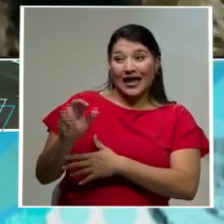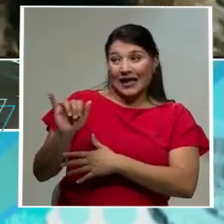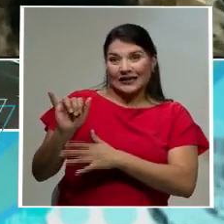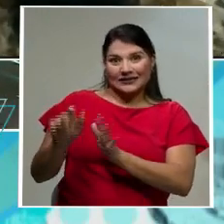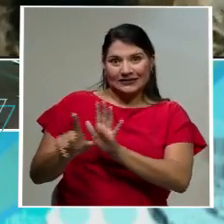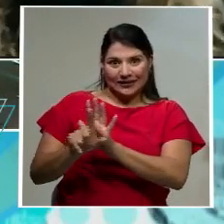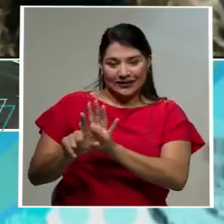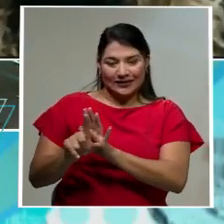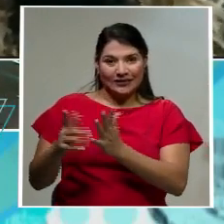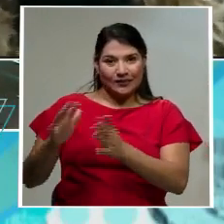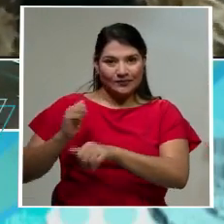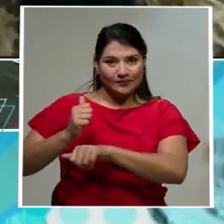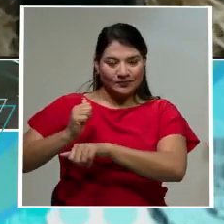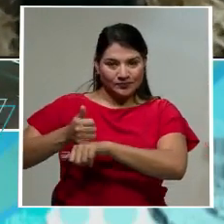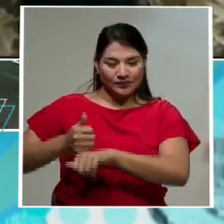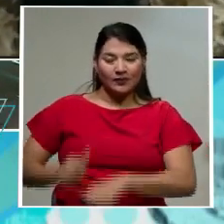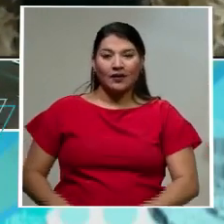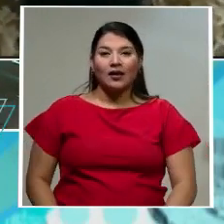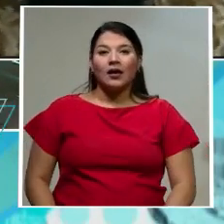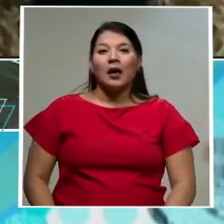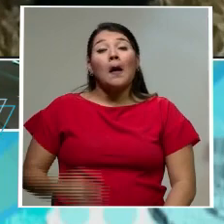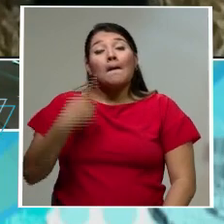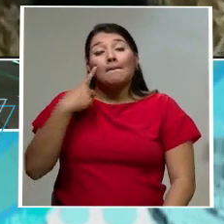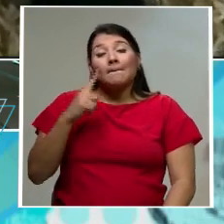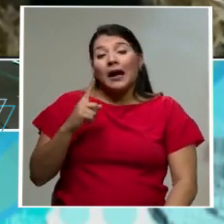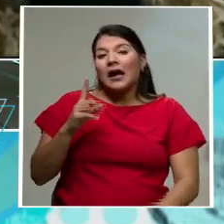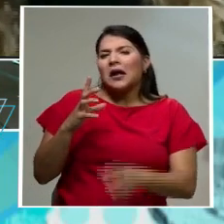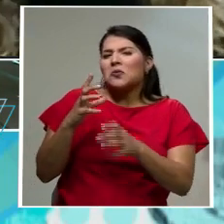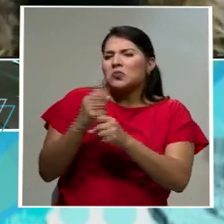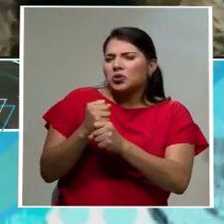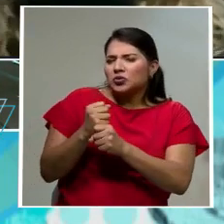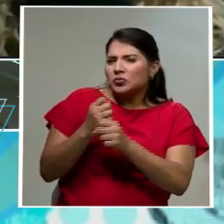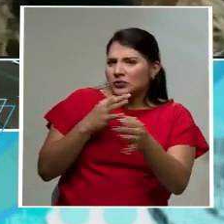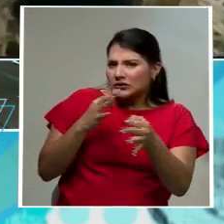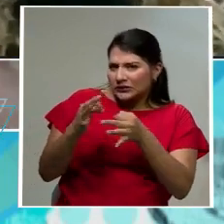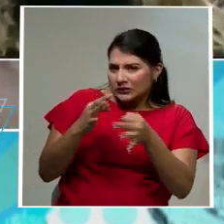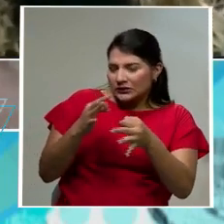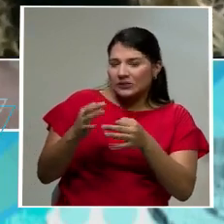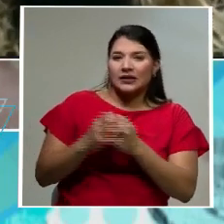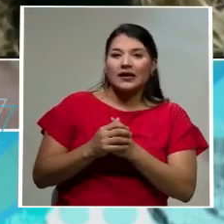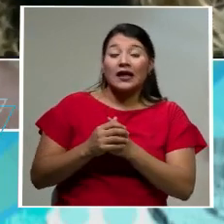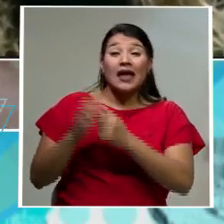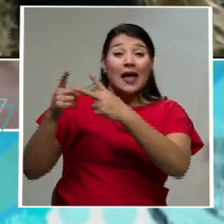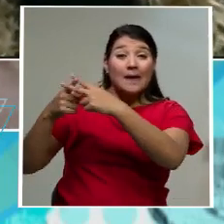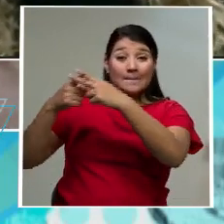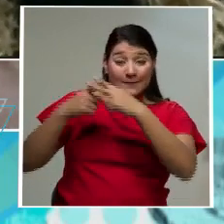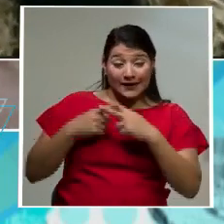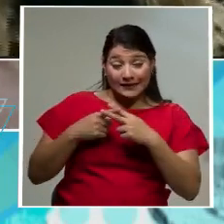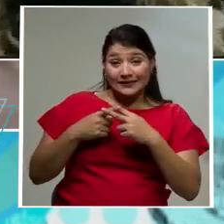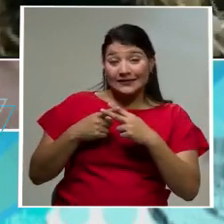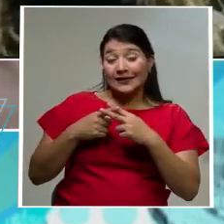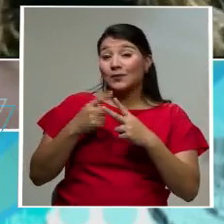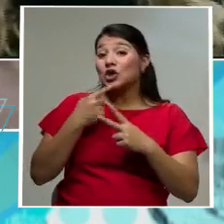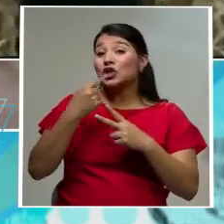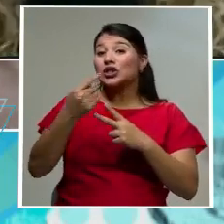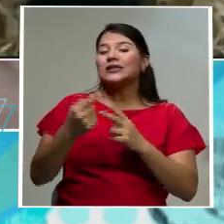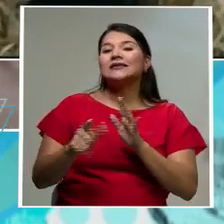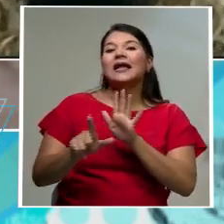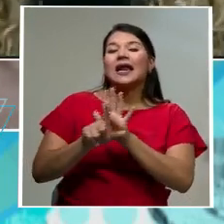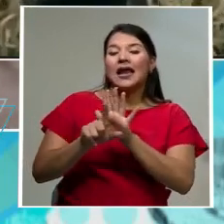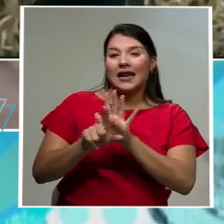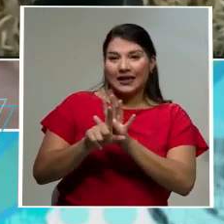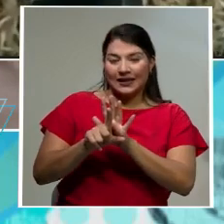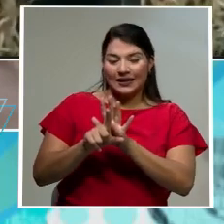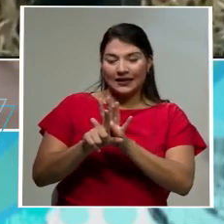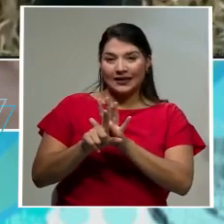en el 2013. Para darles tal vez una pincelada muy grande, el fideicomiso, la ley lo estipula, lo